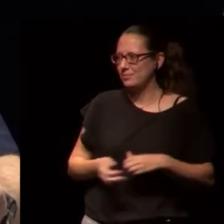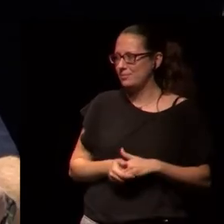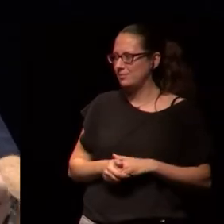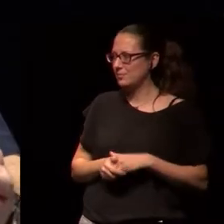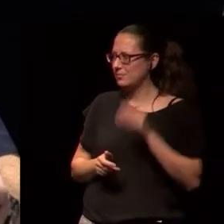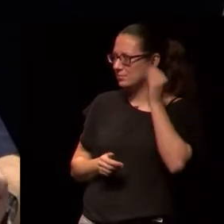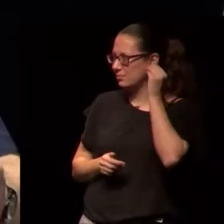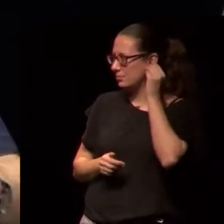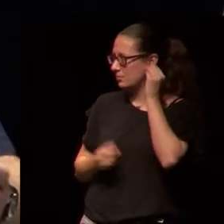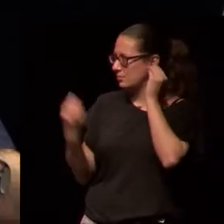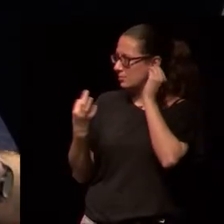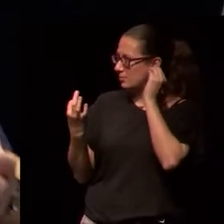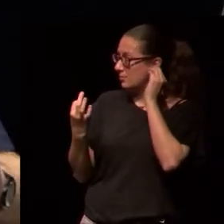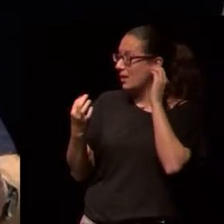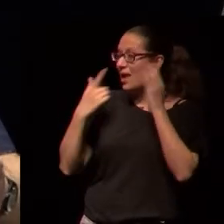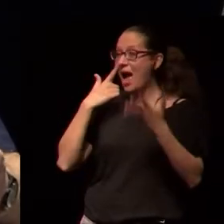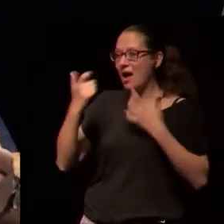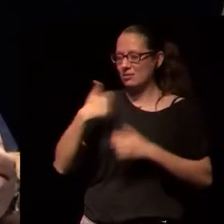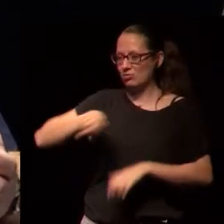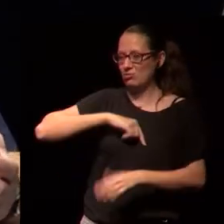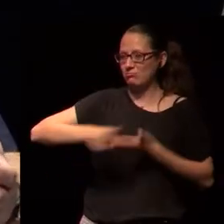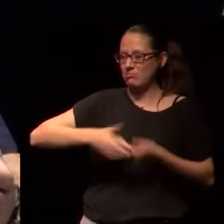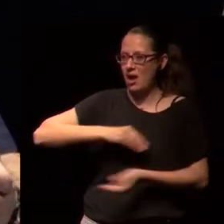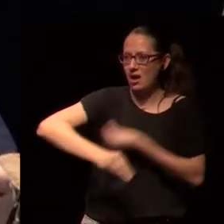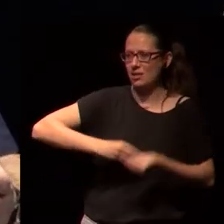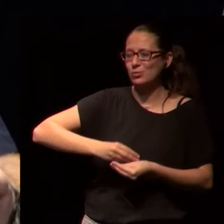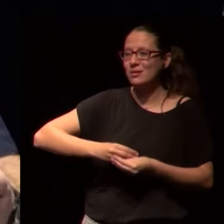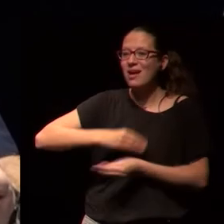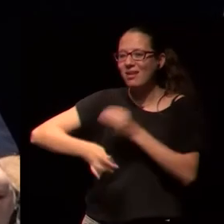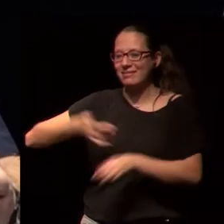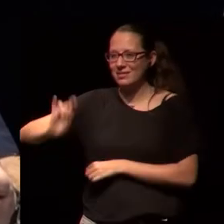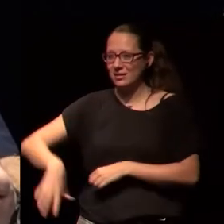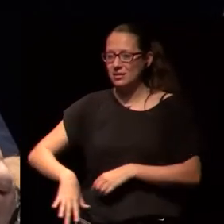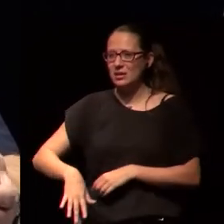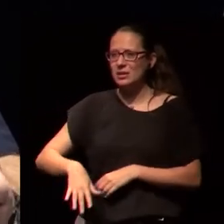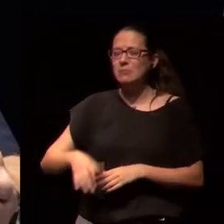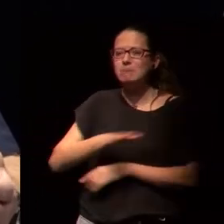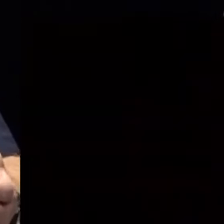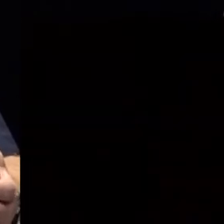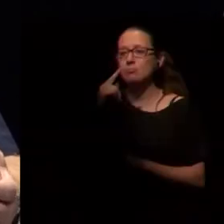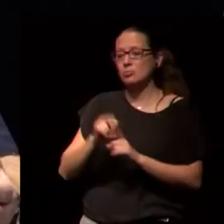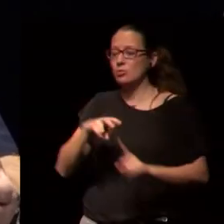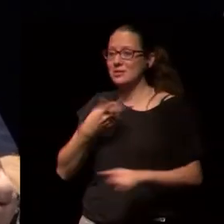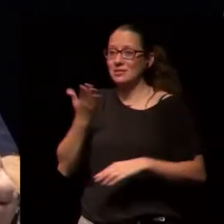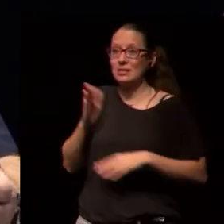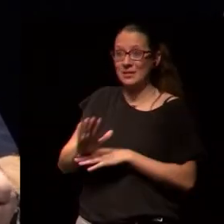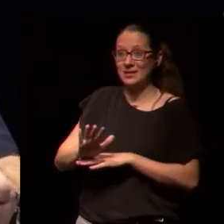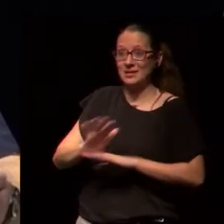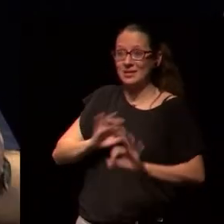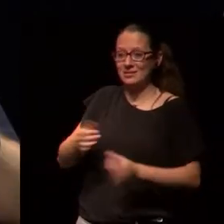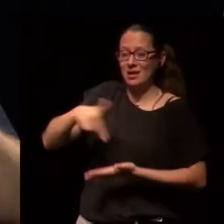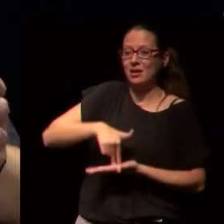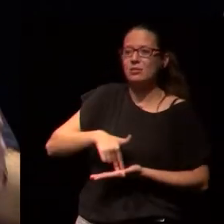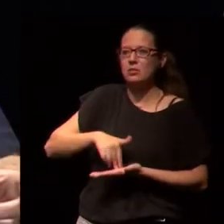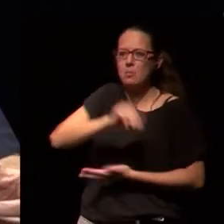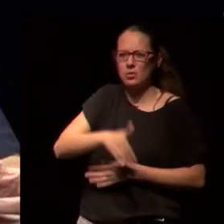el arte que hacemos y quién la hace, y por qué importa desde el punto de vista de la representación, lo que acabamos